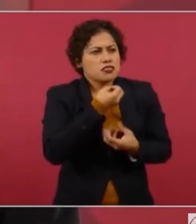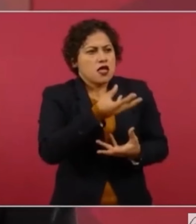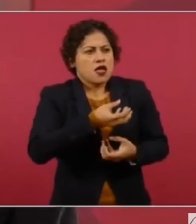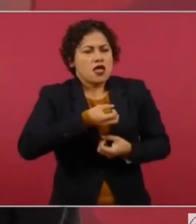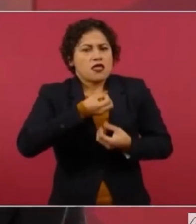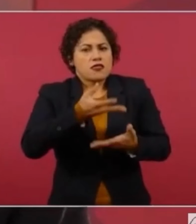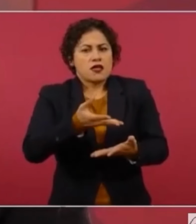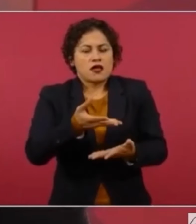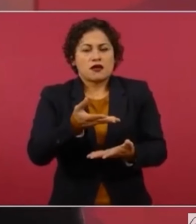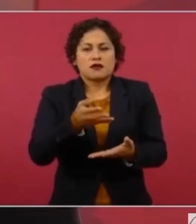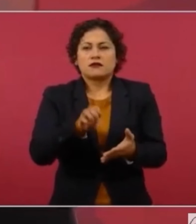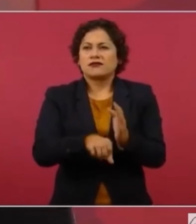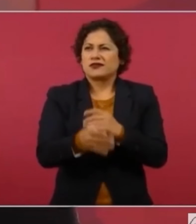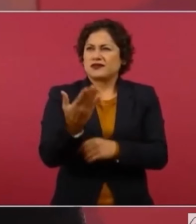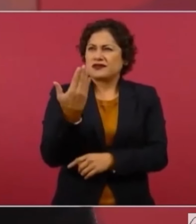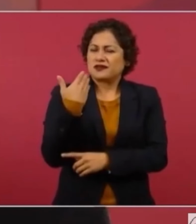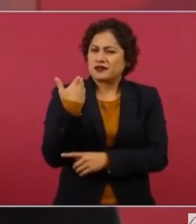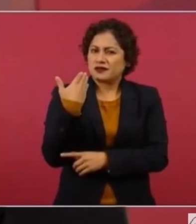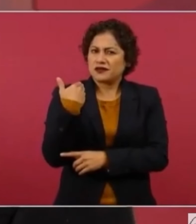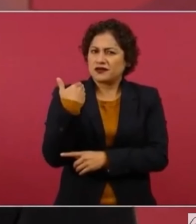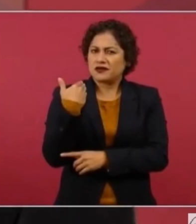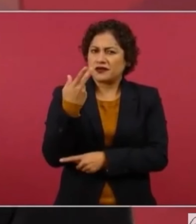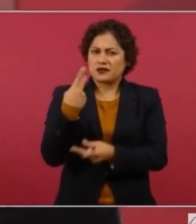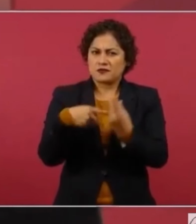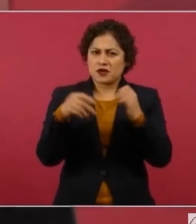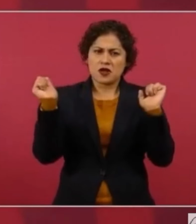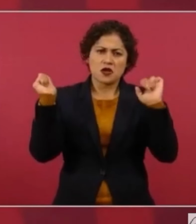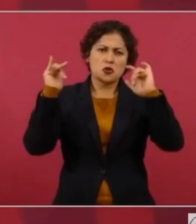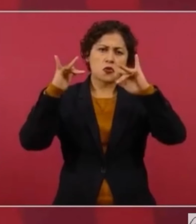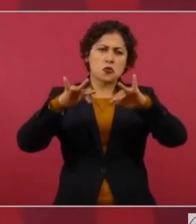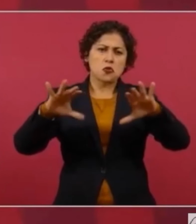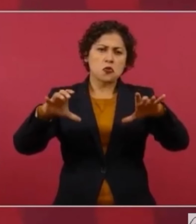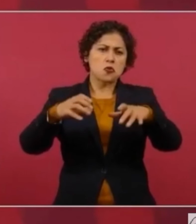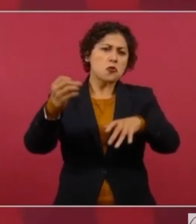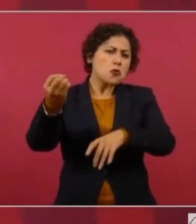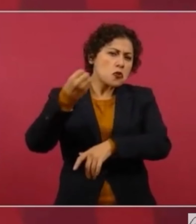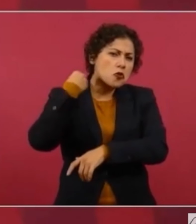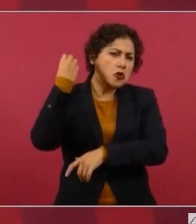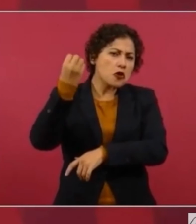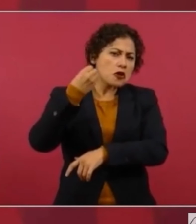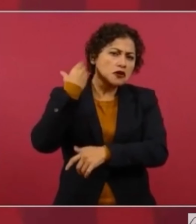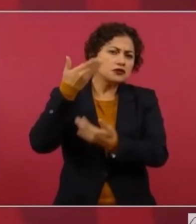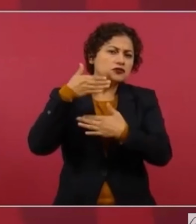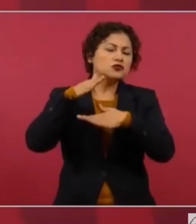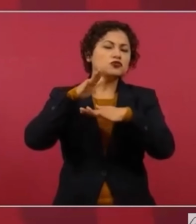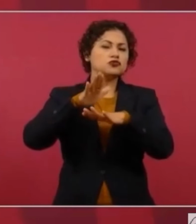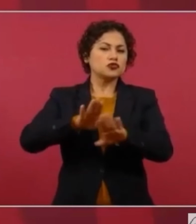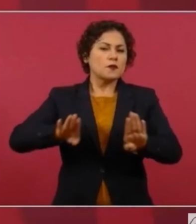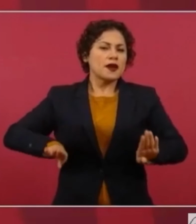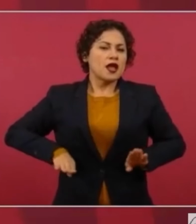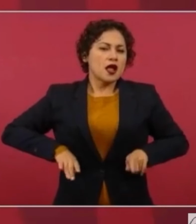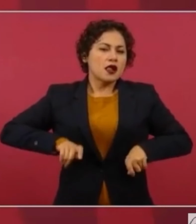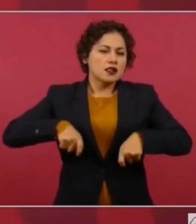Últimamente hubo hasta un congreso de los conservadores más famosos del